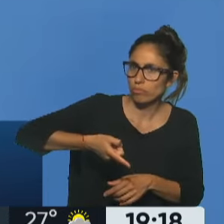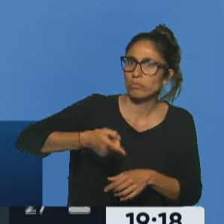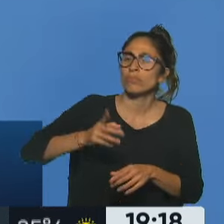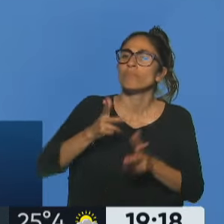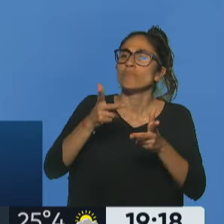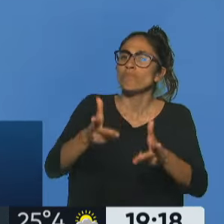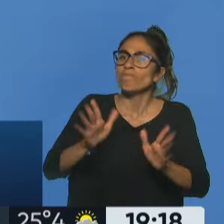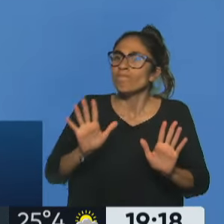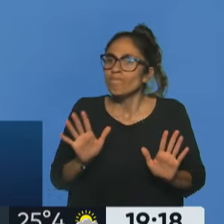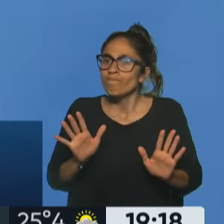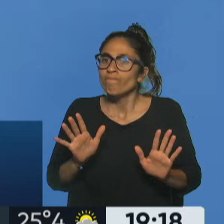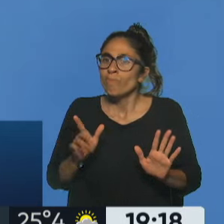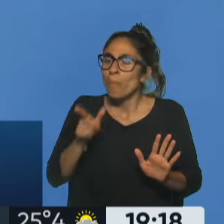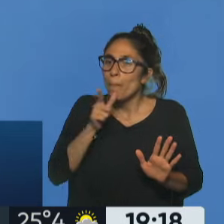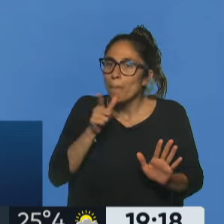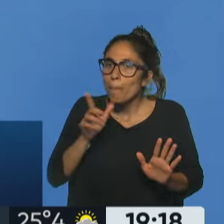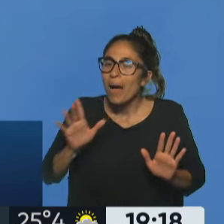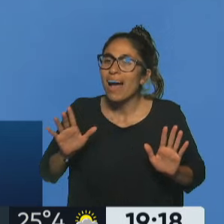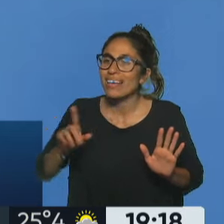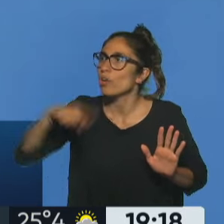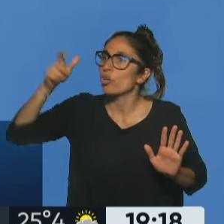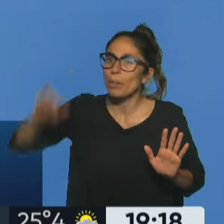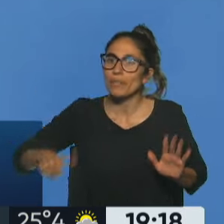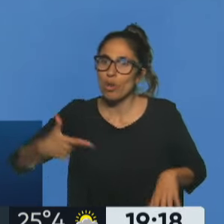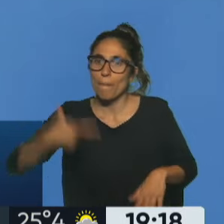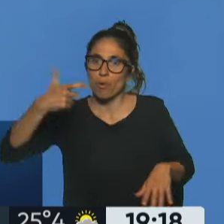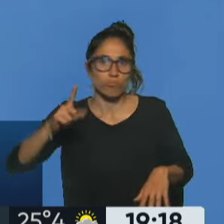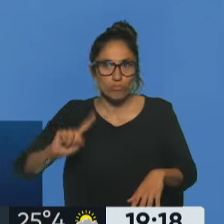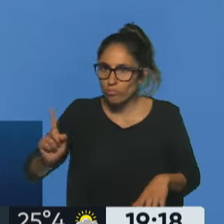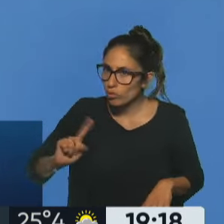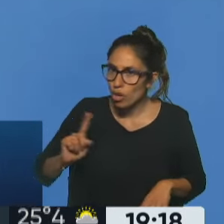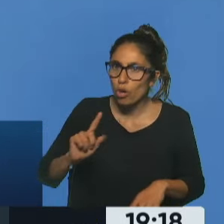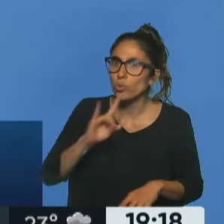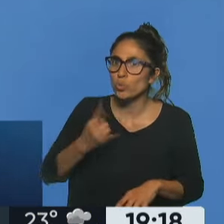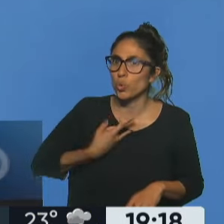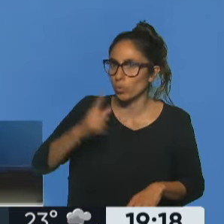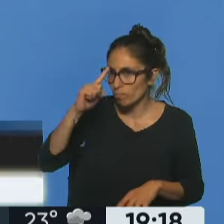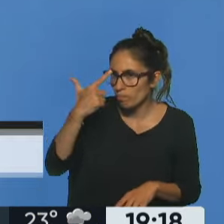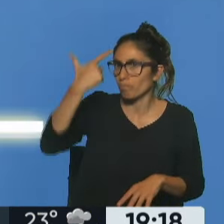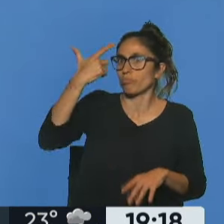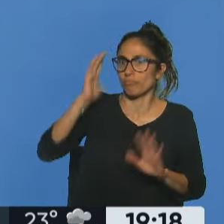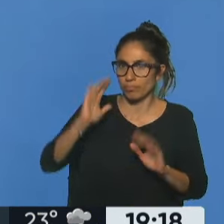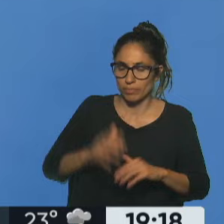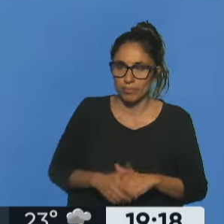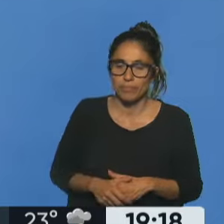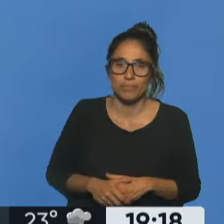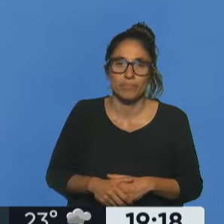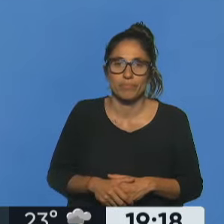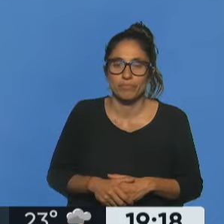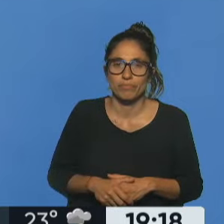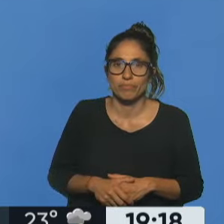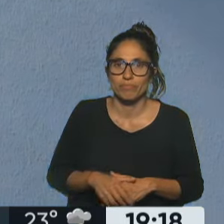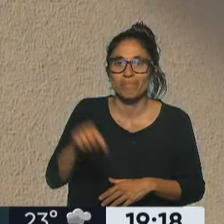violento vinculado con las investigaciones que llevaba adelante. Ahora, otros temas de nuestro país en esta